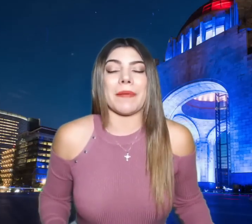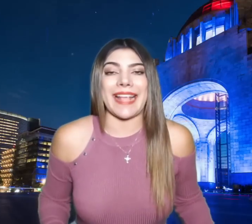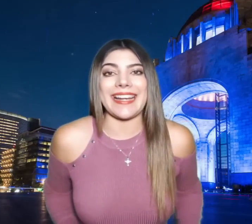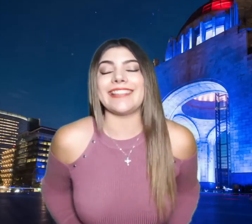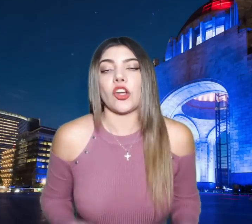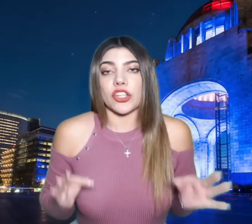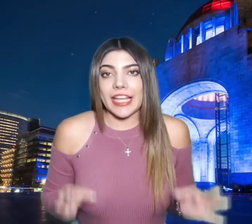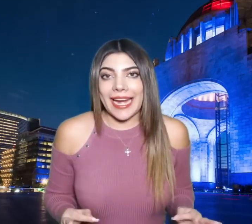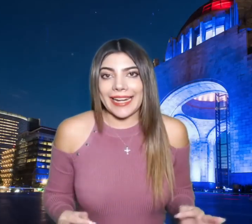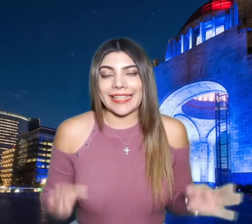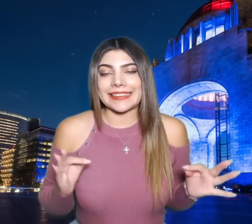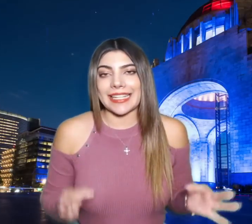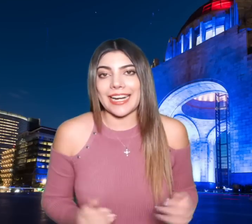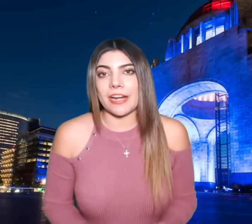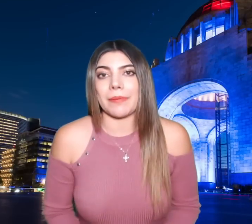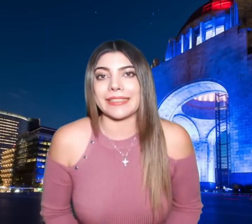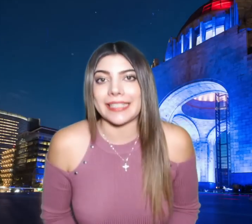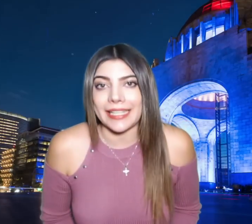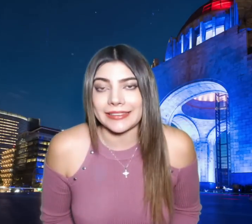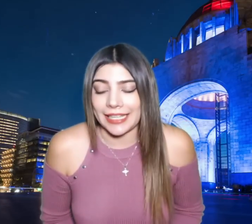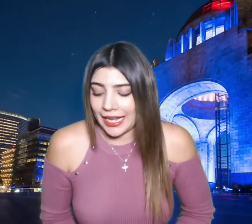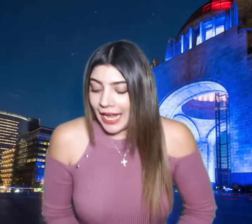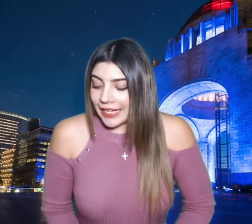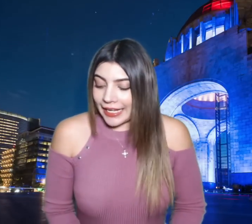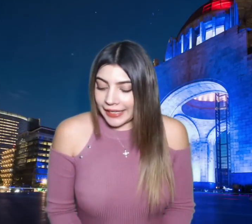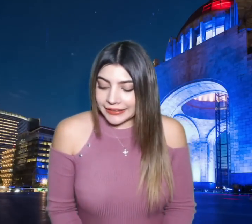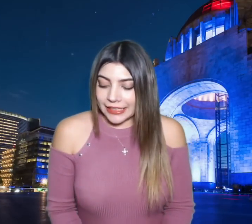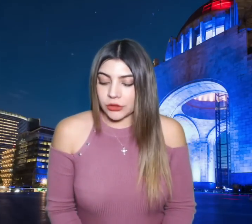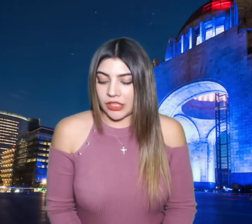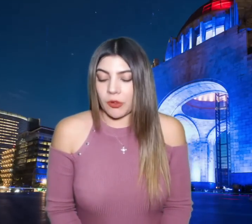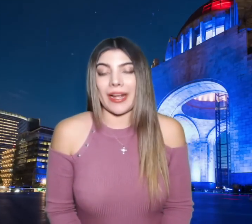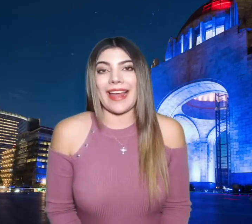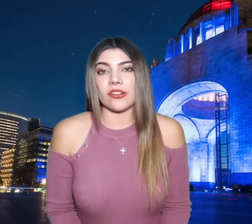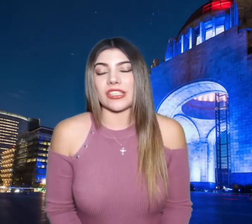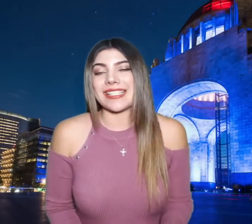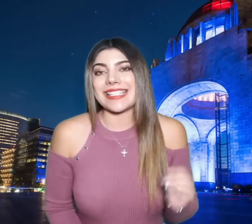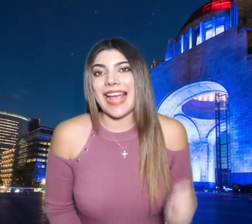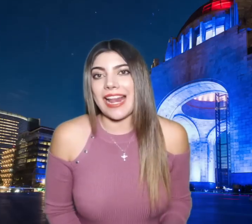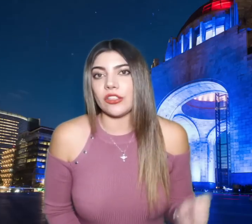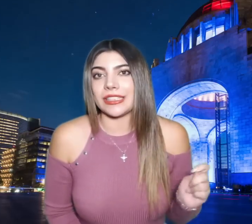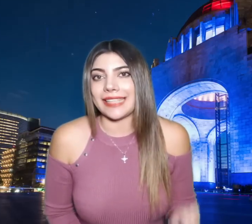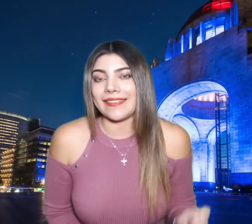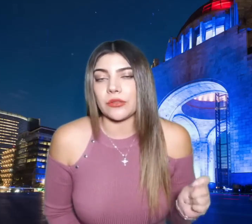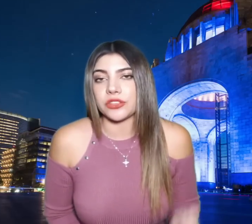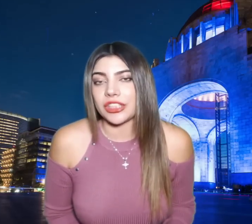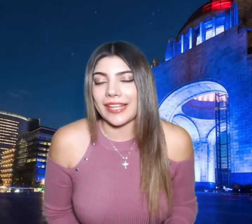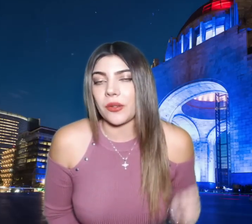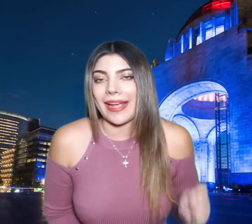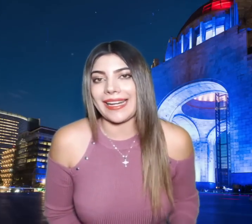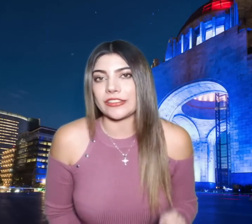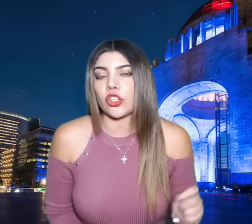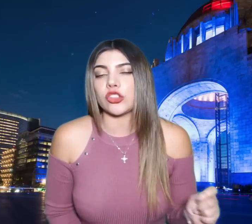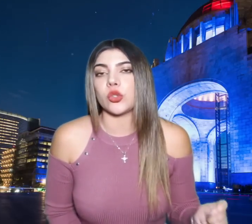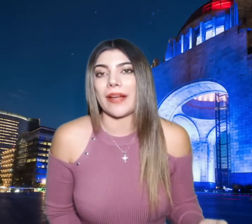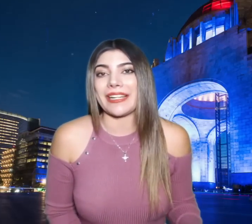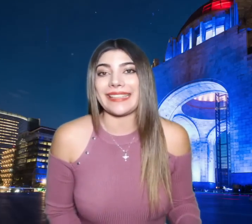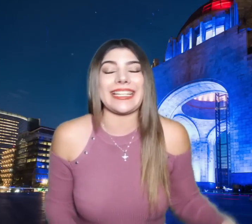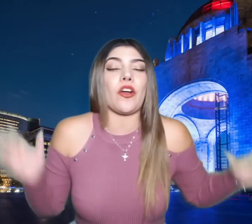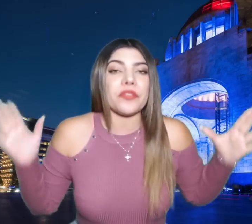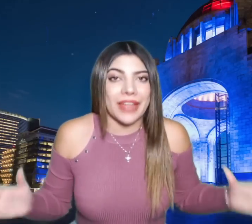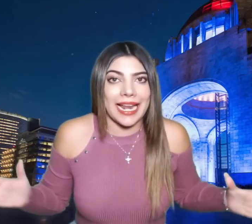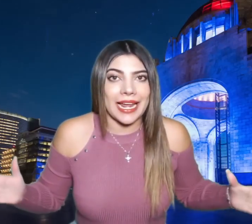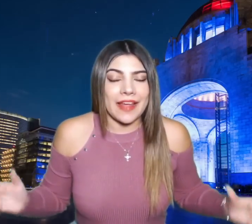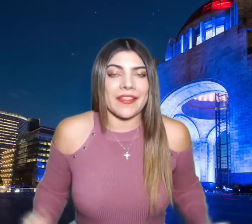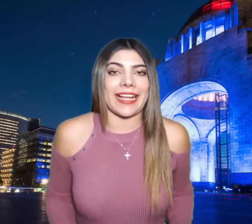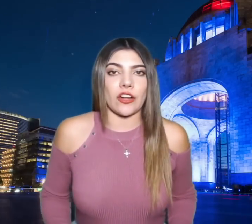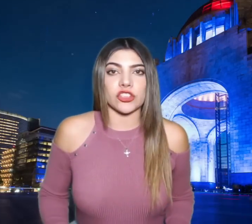Gers Manero y Peña Nieto quieren encerrar al presidente. Y es que sus abogados ya los están denunciando a él y a todo su gabinete